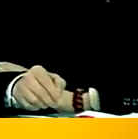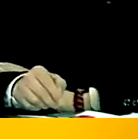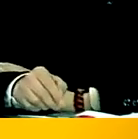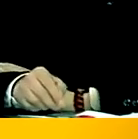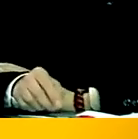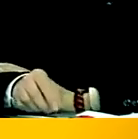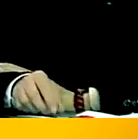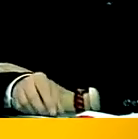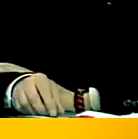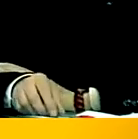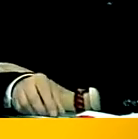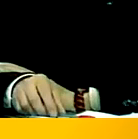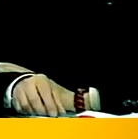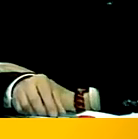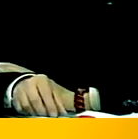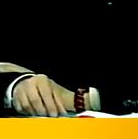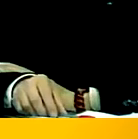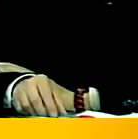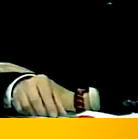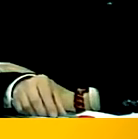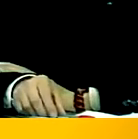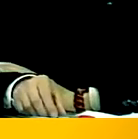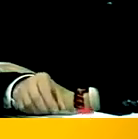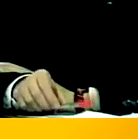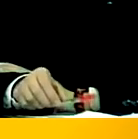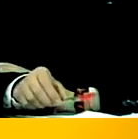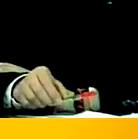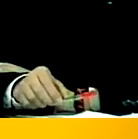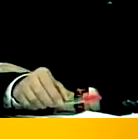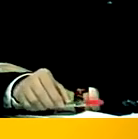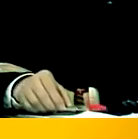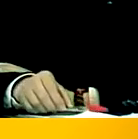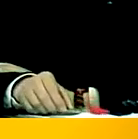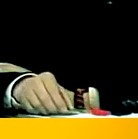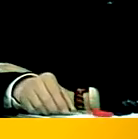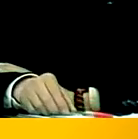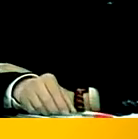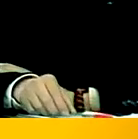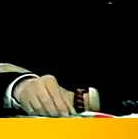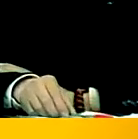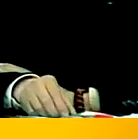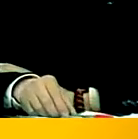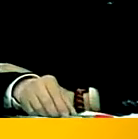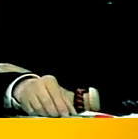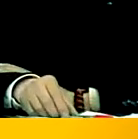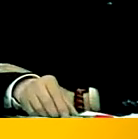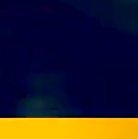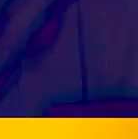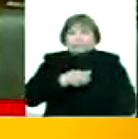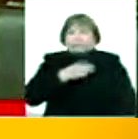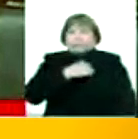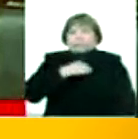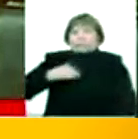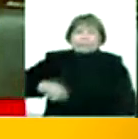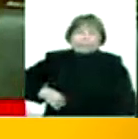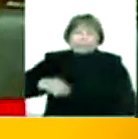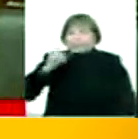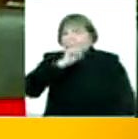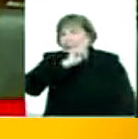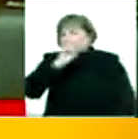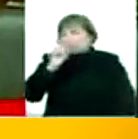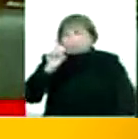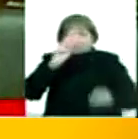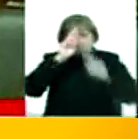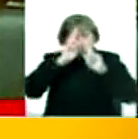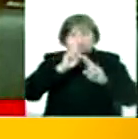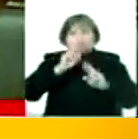es nuestro llamado a todos los pueblos que nos escuchan del norte, del centro, del oriente, del sur del país. Es